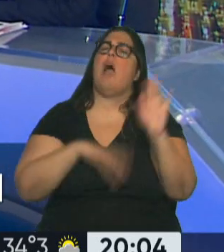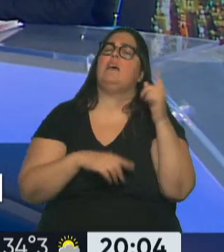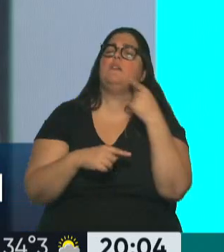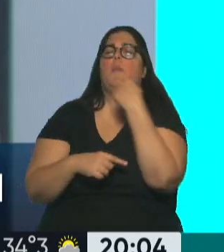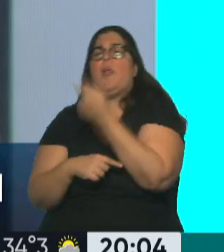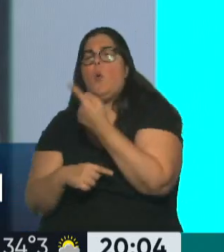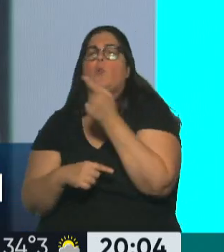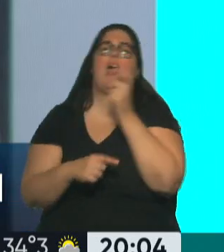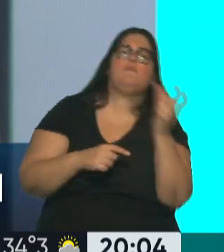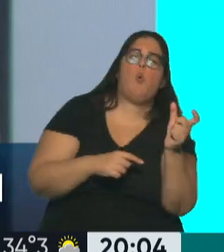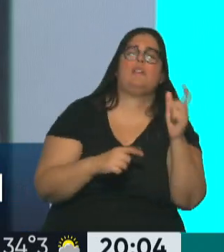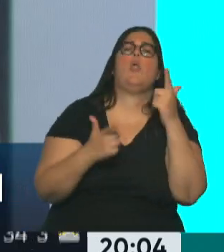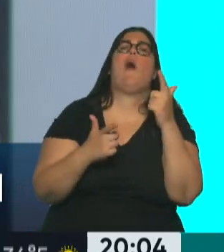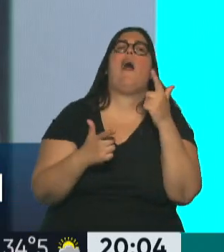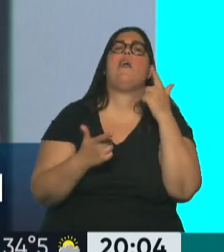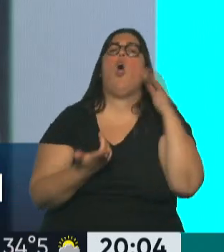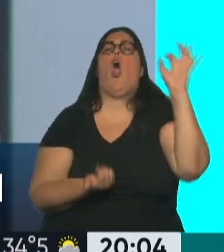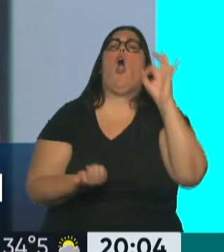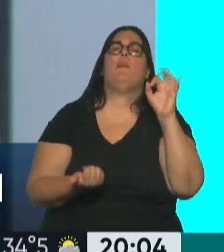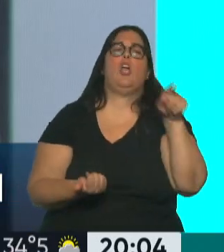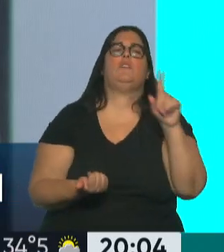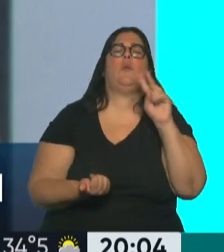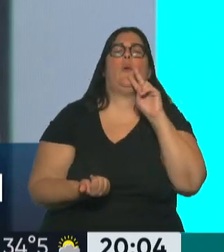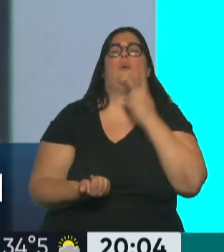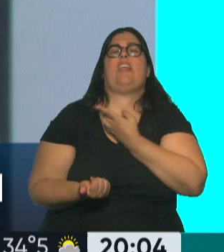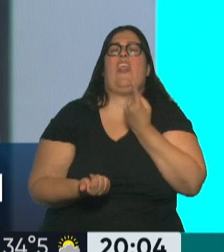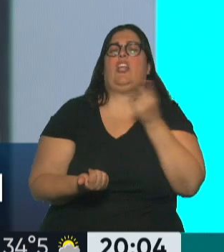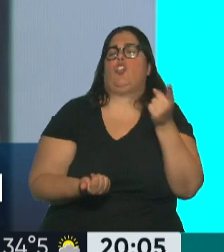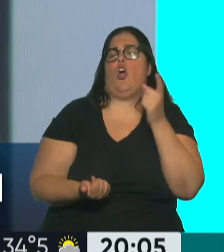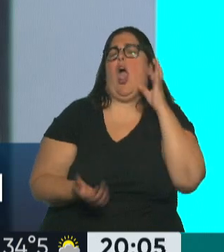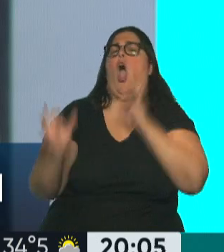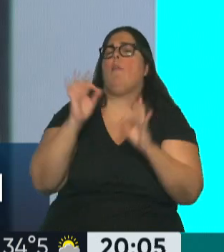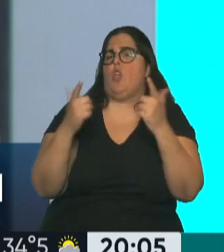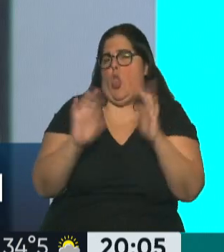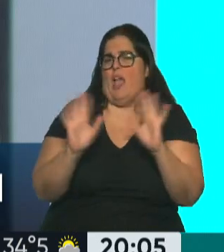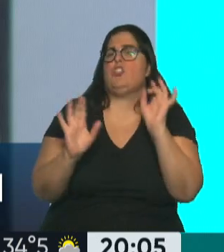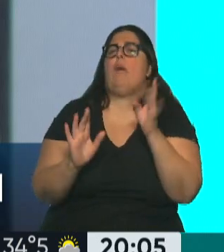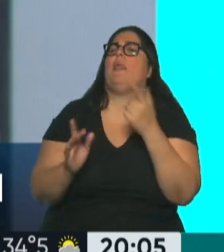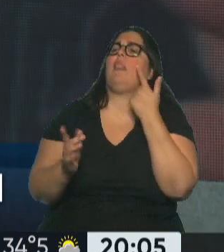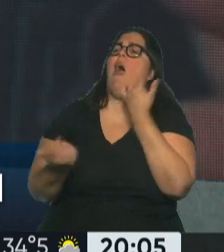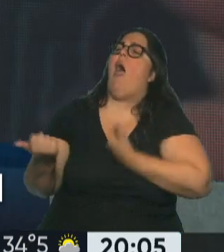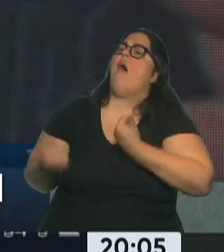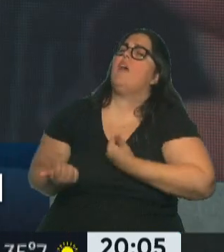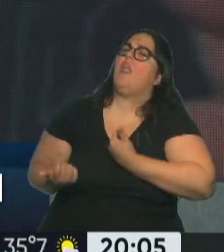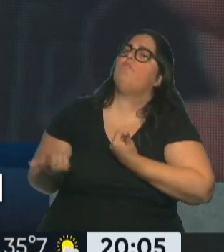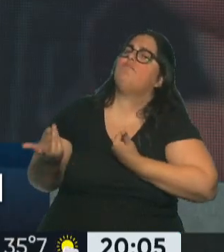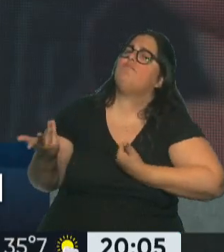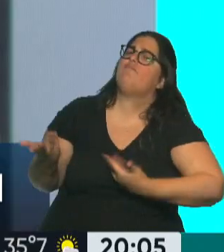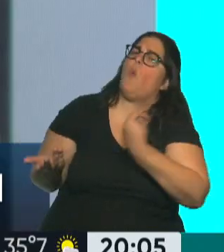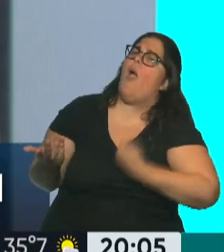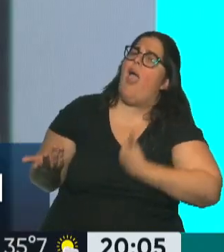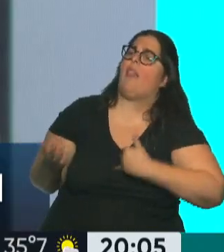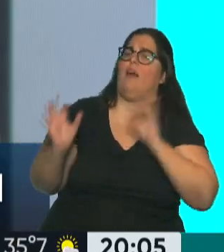no opinó la funcionaria del fondo simplemente quiso escuchar escuchar recoger esa